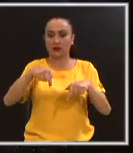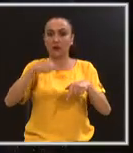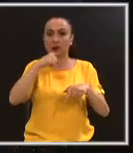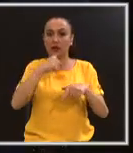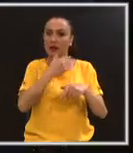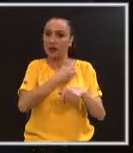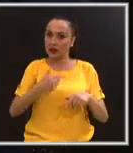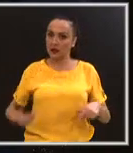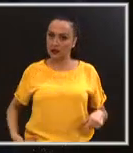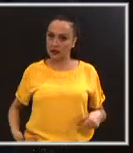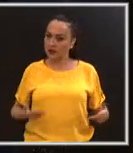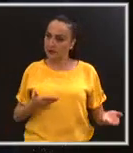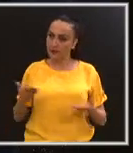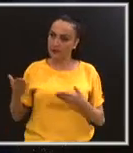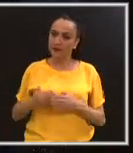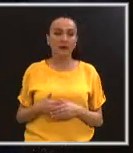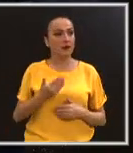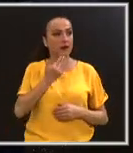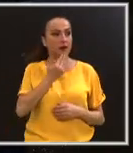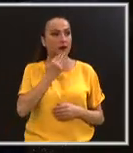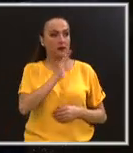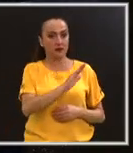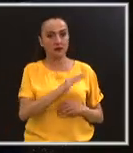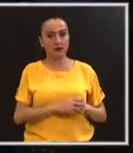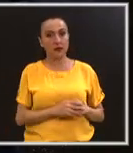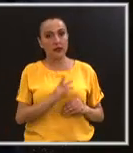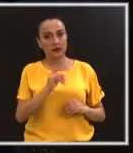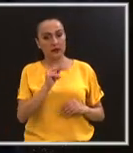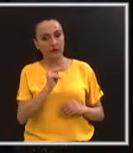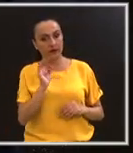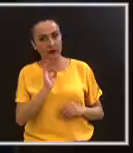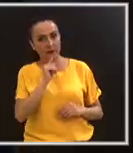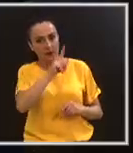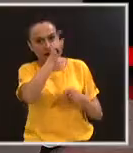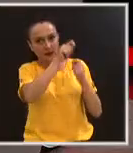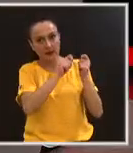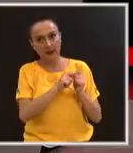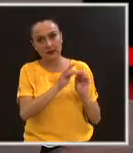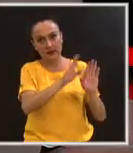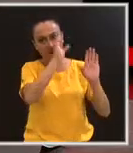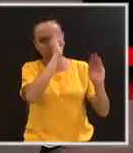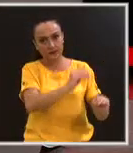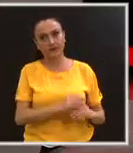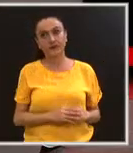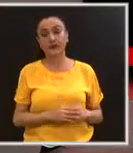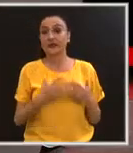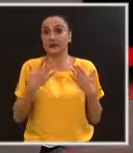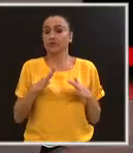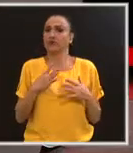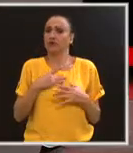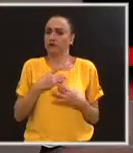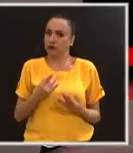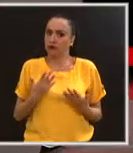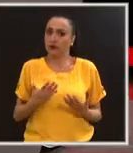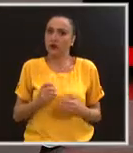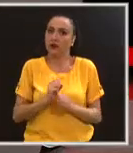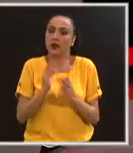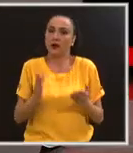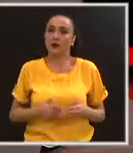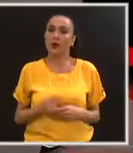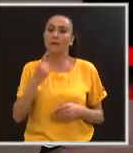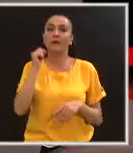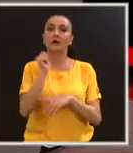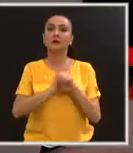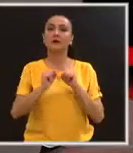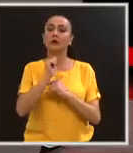de Heredia Paul regreso con usted Gracias Cristian fallas por el detalle de esta información que llama la atención por supuesto por la